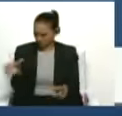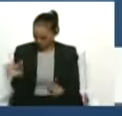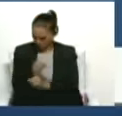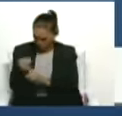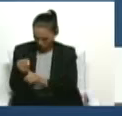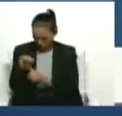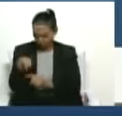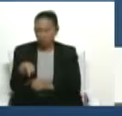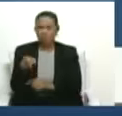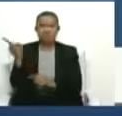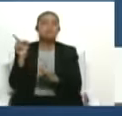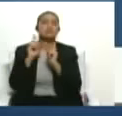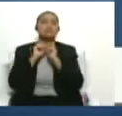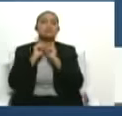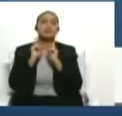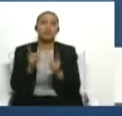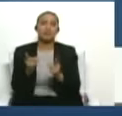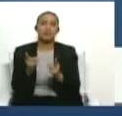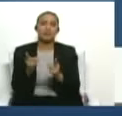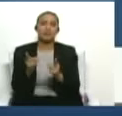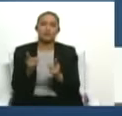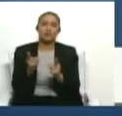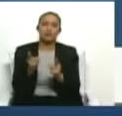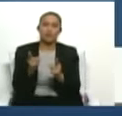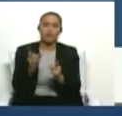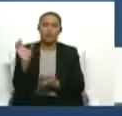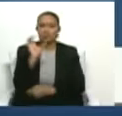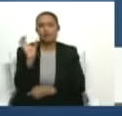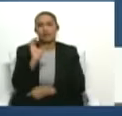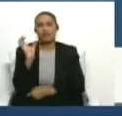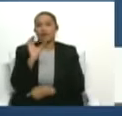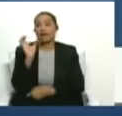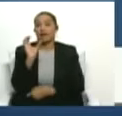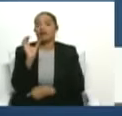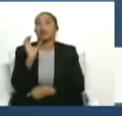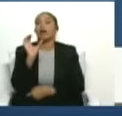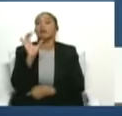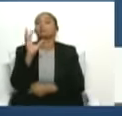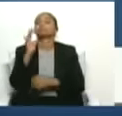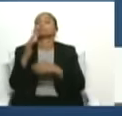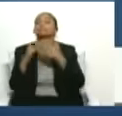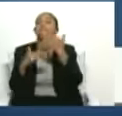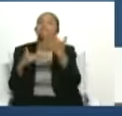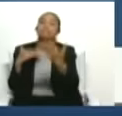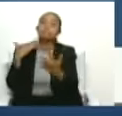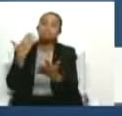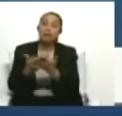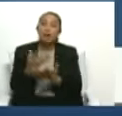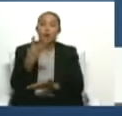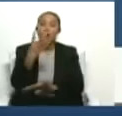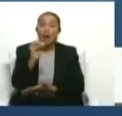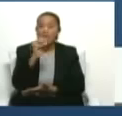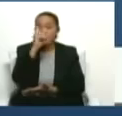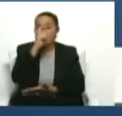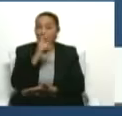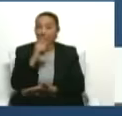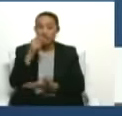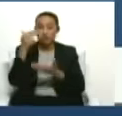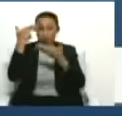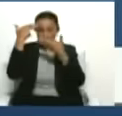cementerio de Caracas, casi 40 años después, luego de haber sido secuestrado y desaparecido